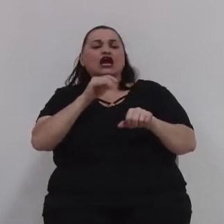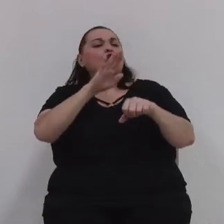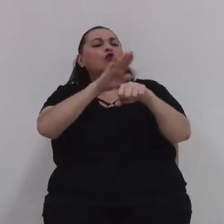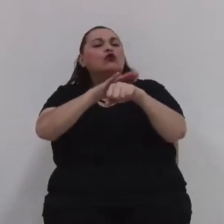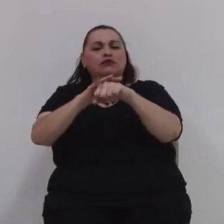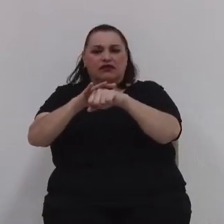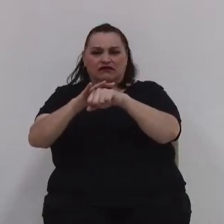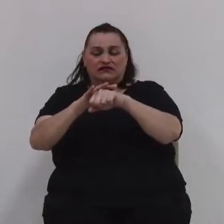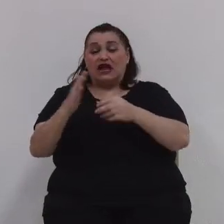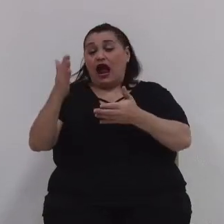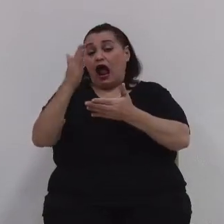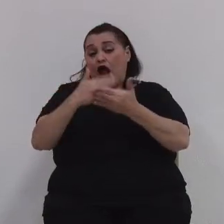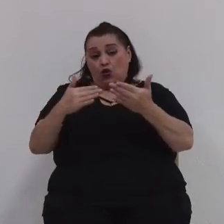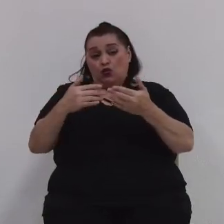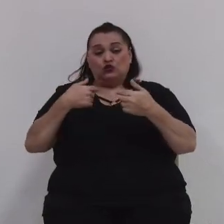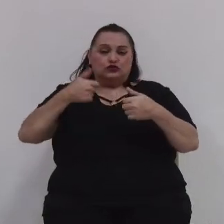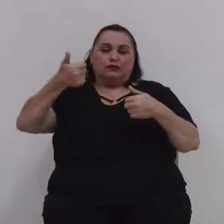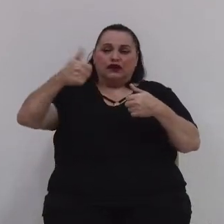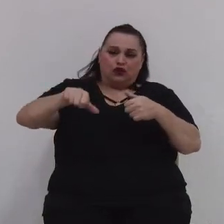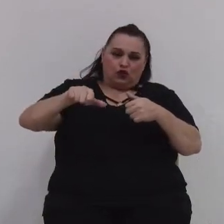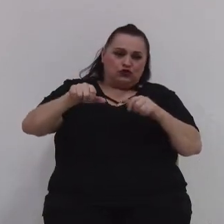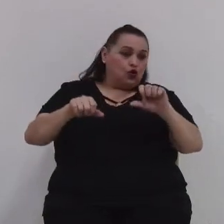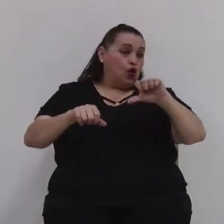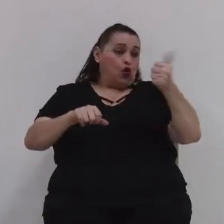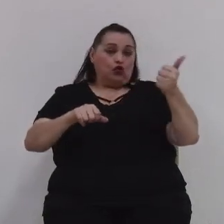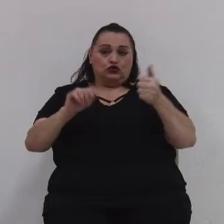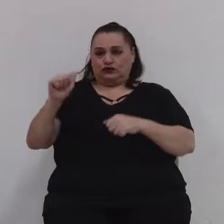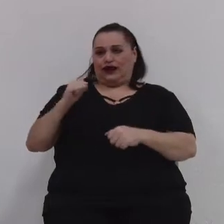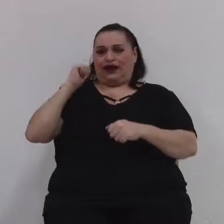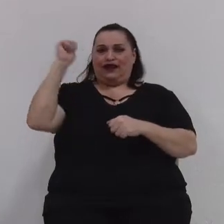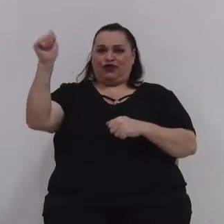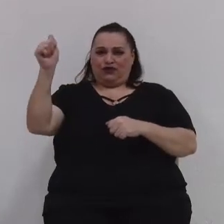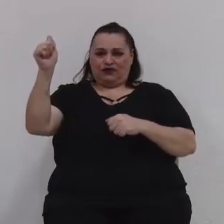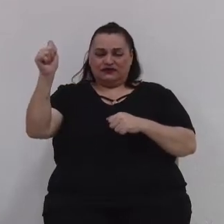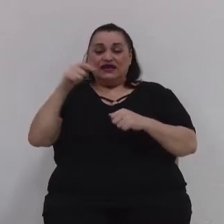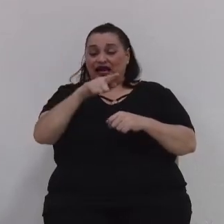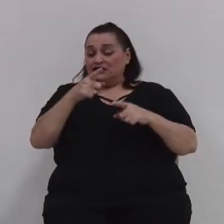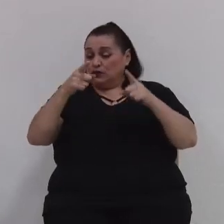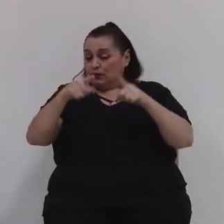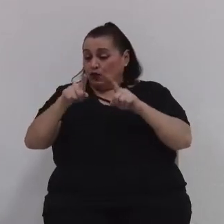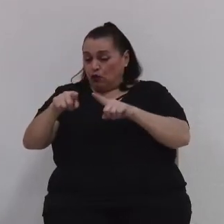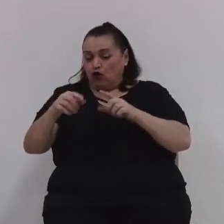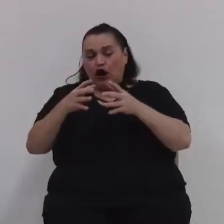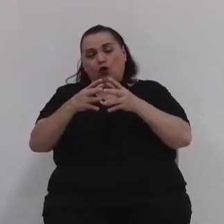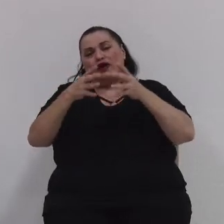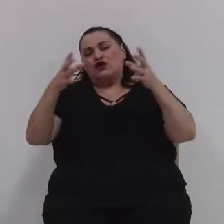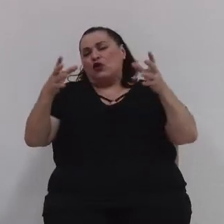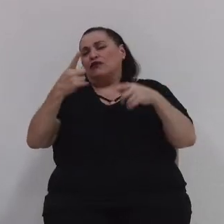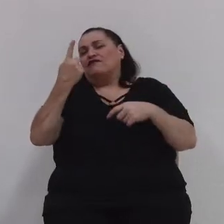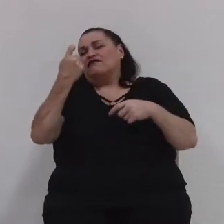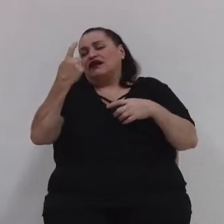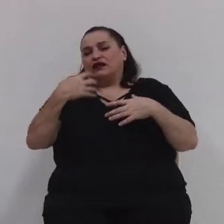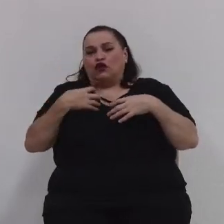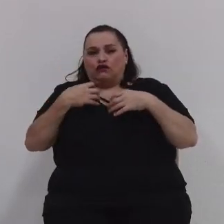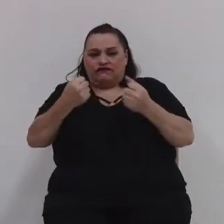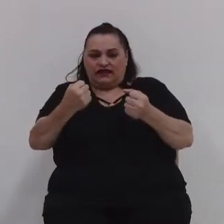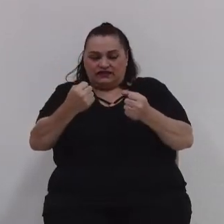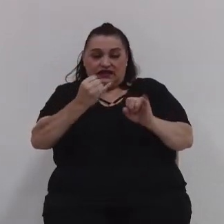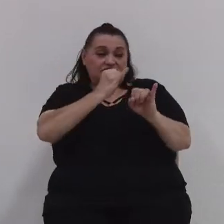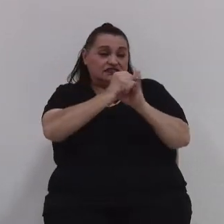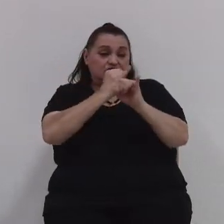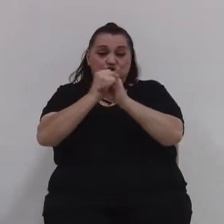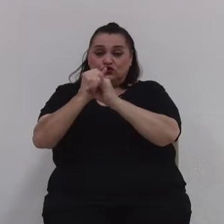Porque hay unos que somos los perdedores y a otros que son los ganadores. Y esto provoca además una enorme desconfianza hacia las instituciones